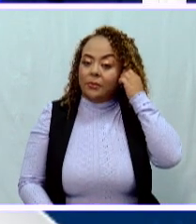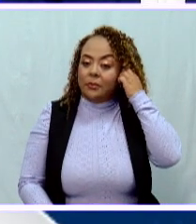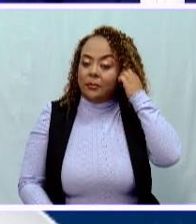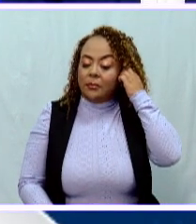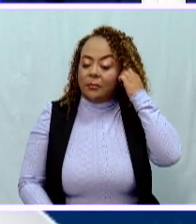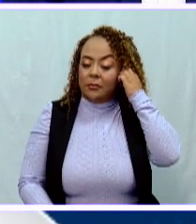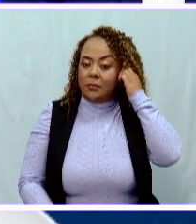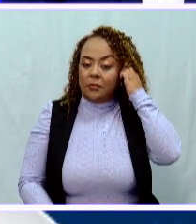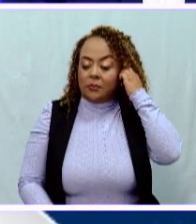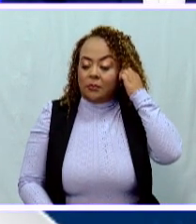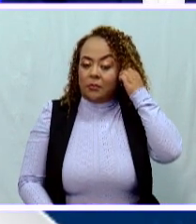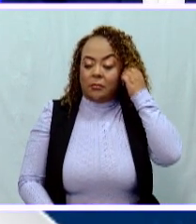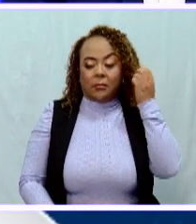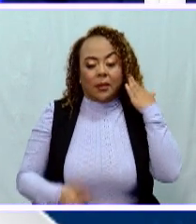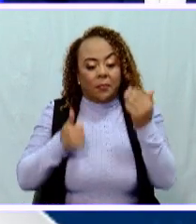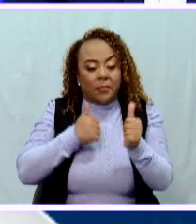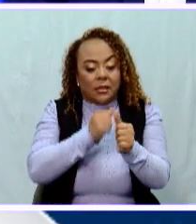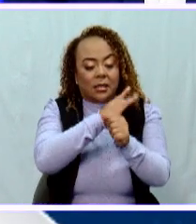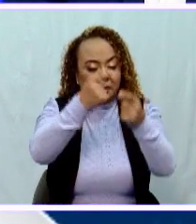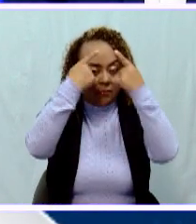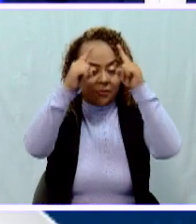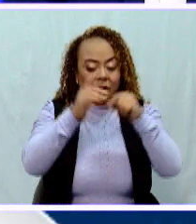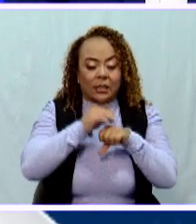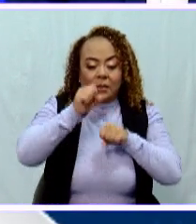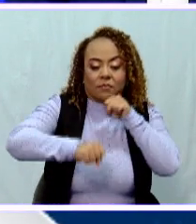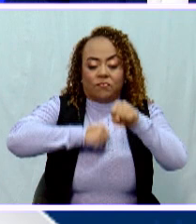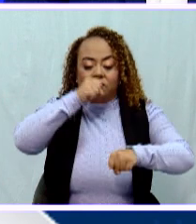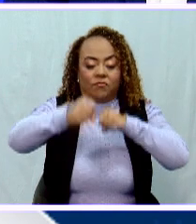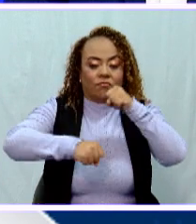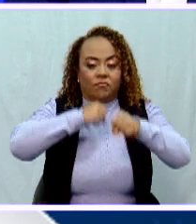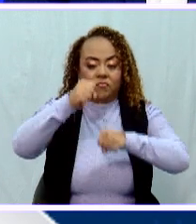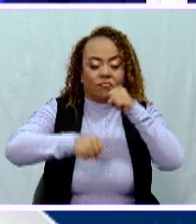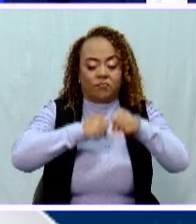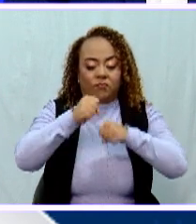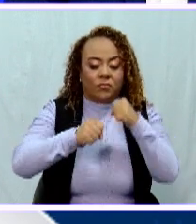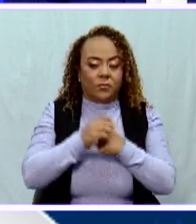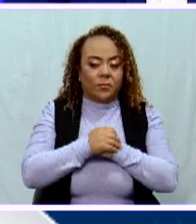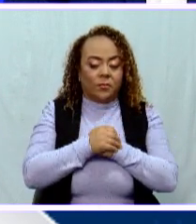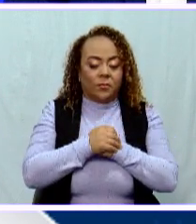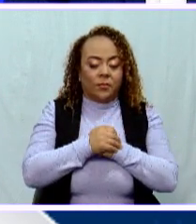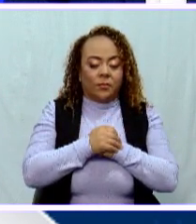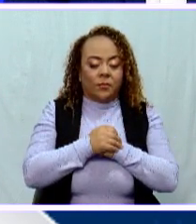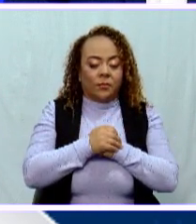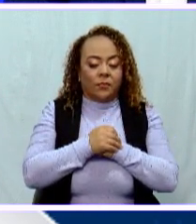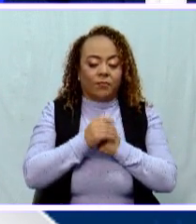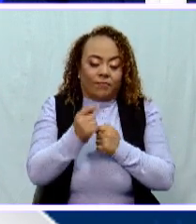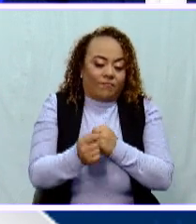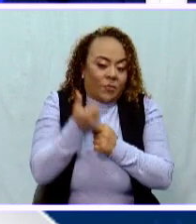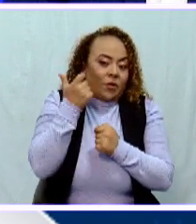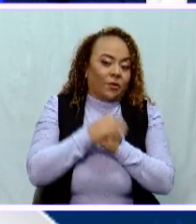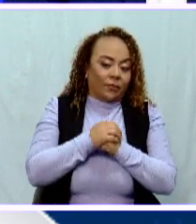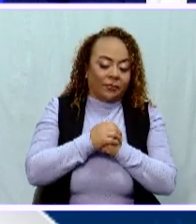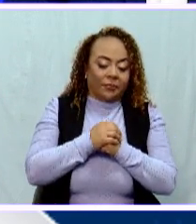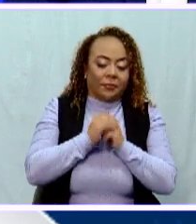que persigue que alcanza Entonces se dicen ciclismo que el que alcanza gana Pues un poco es lo que